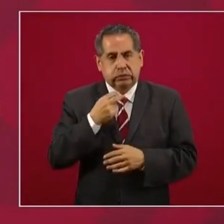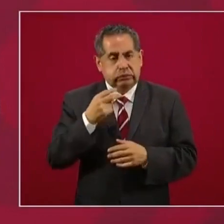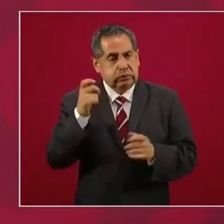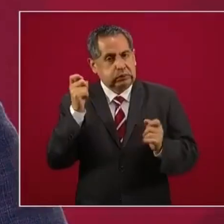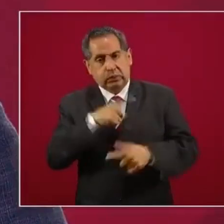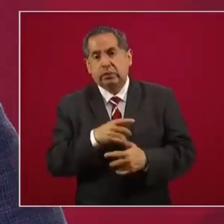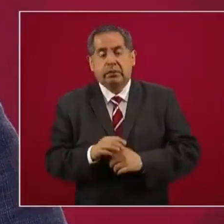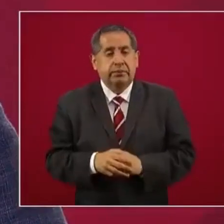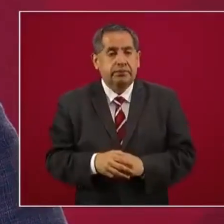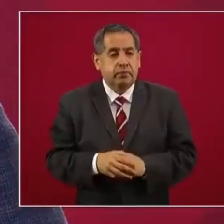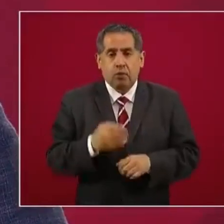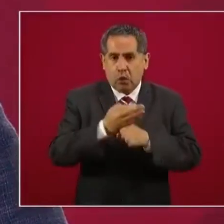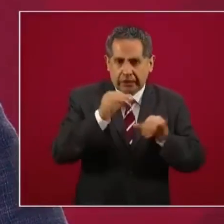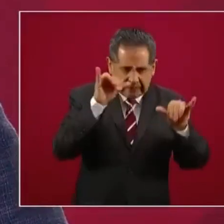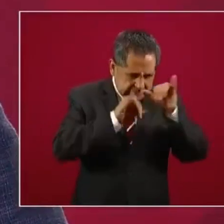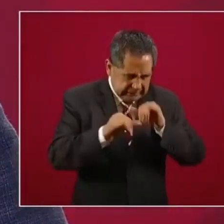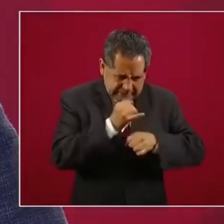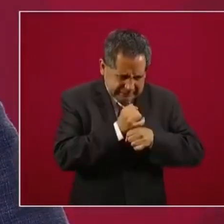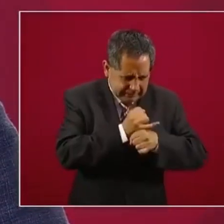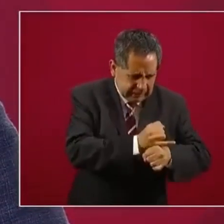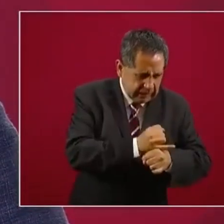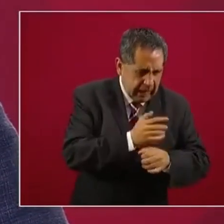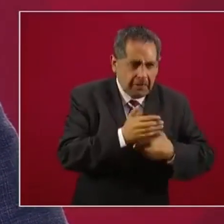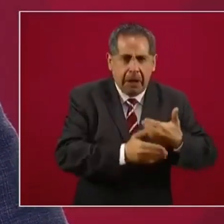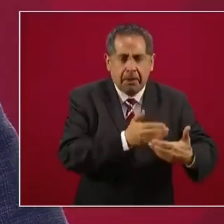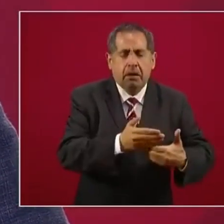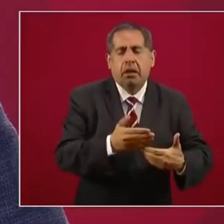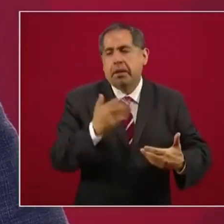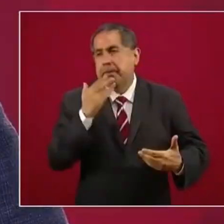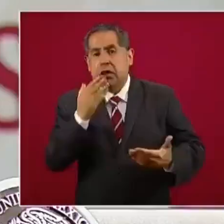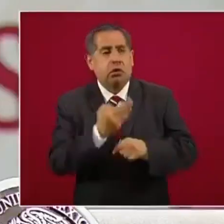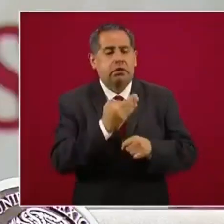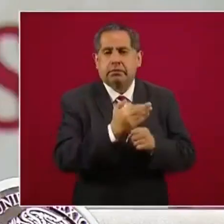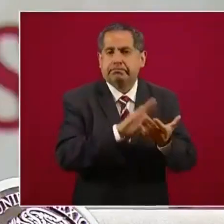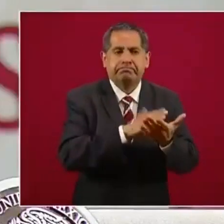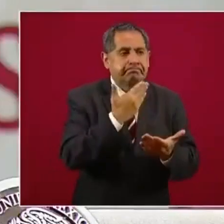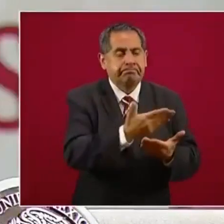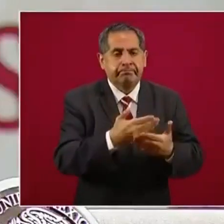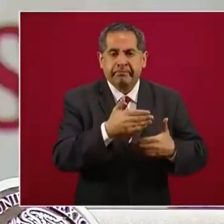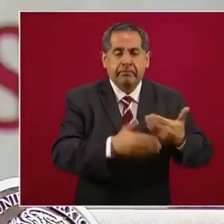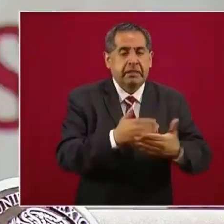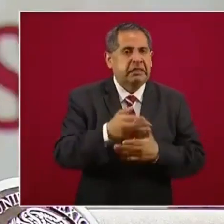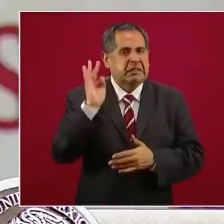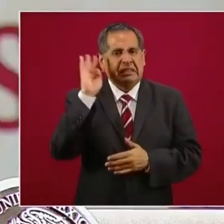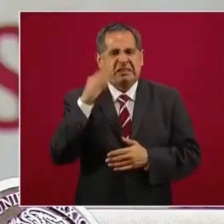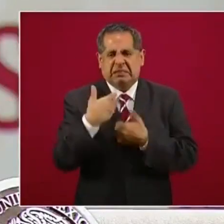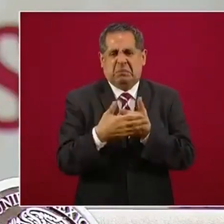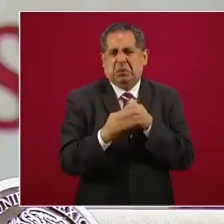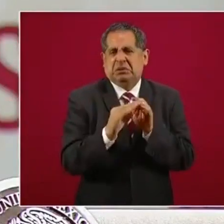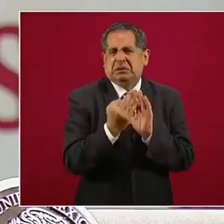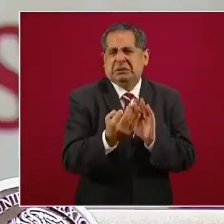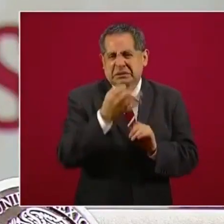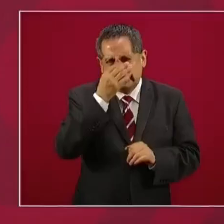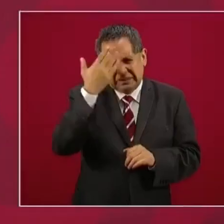El avance de la ciencia, que hoy lo estamos celebrando, y del desarrollo tecnológico, prevén que en un futuro cercano, como ya ha